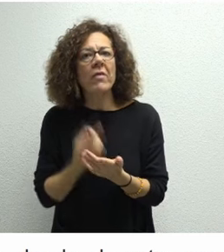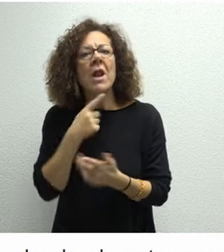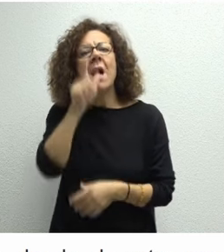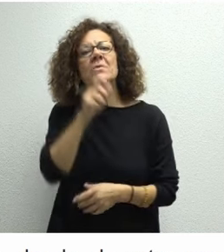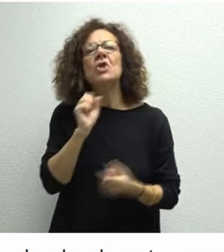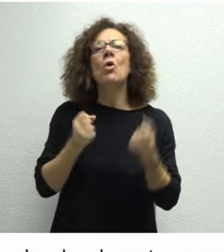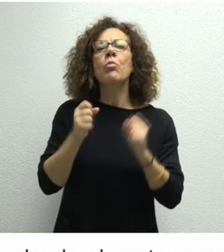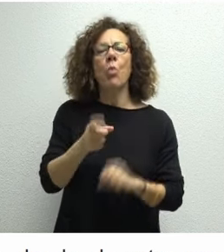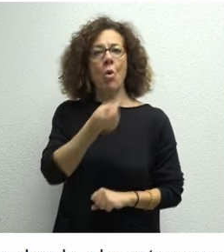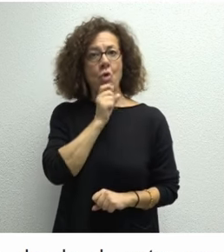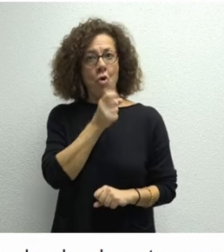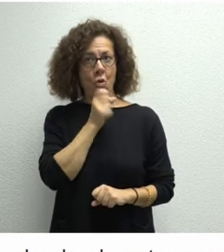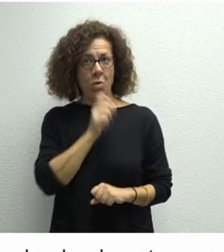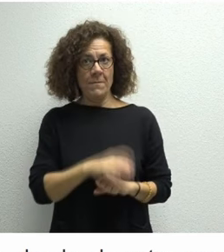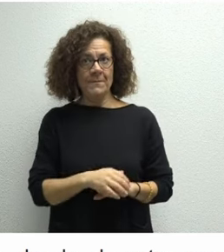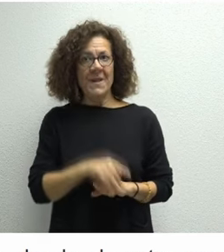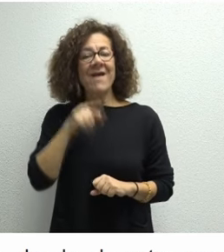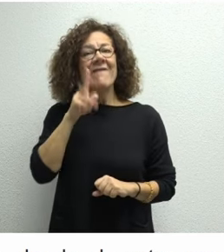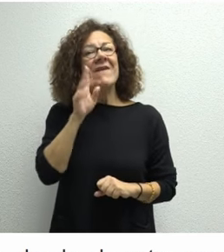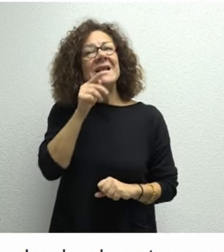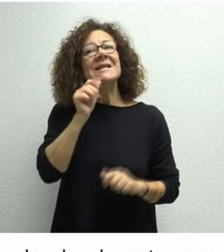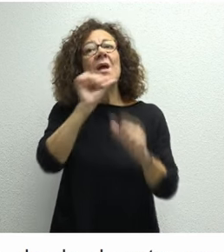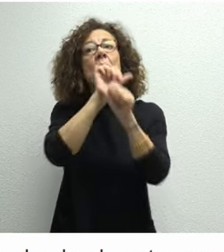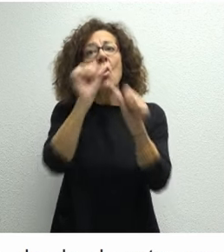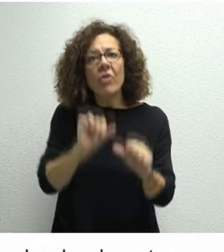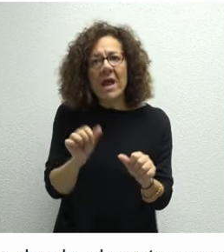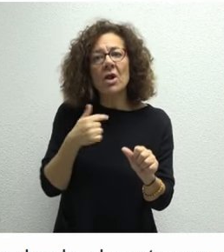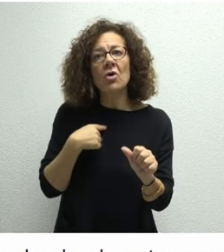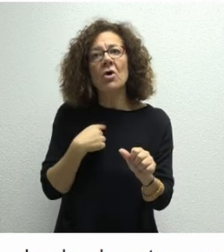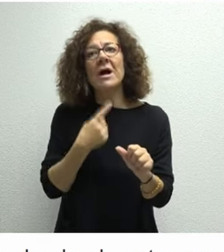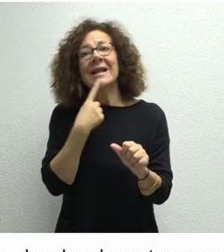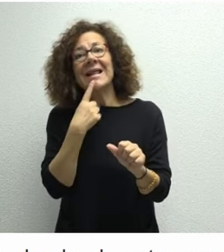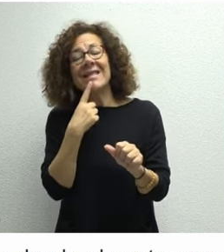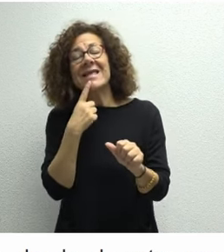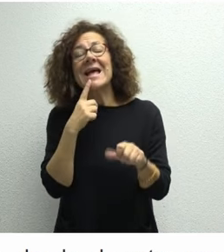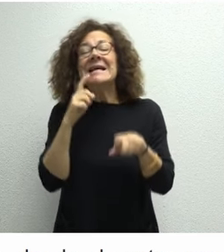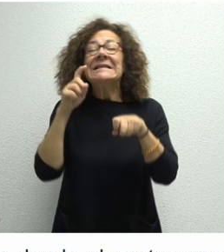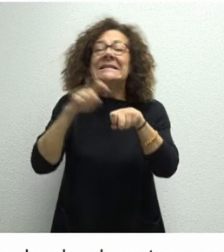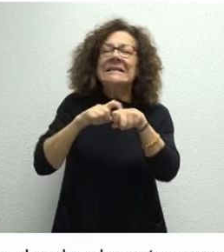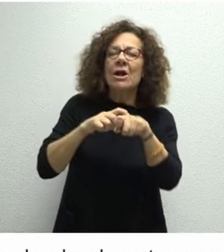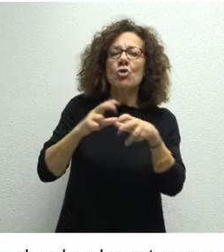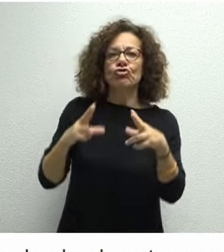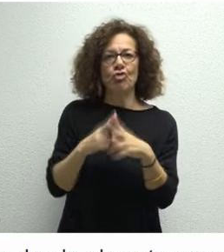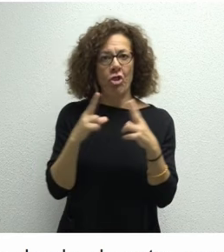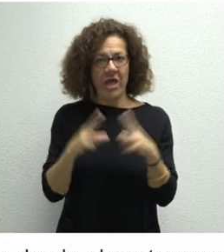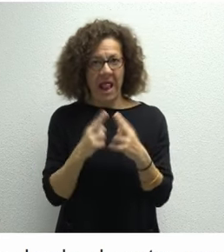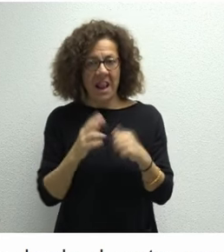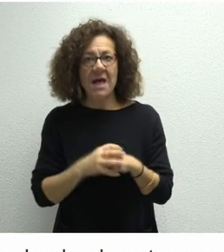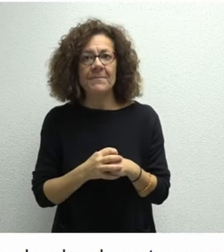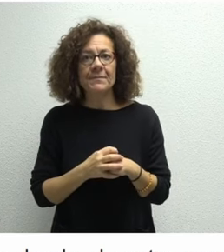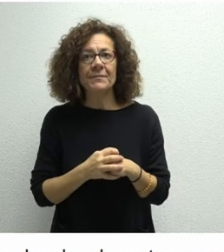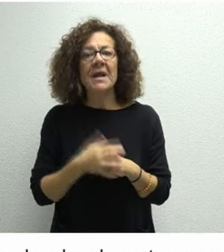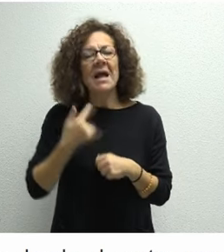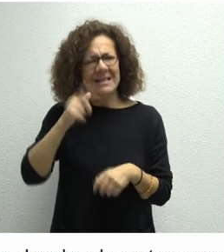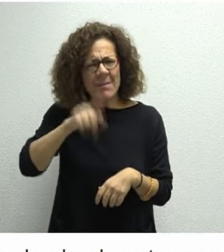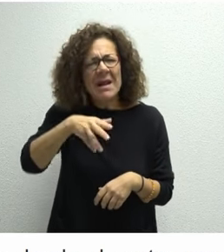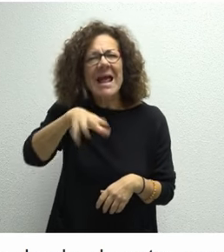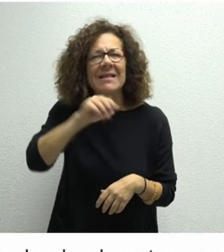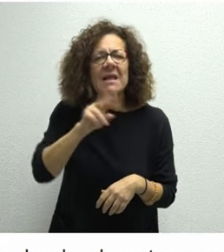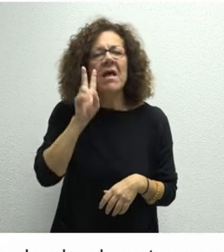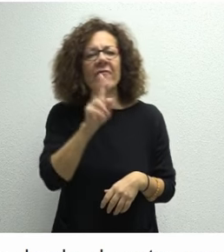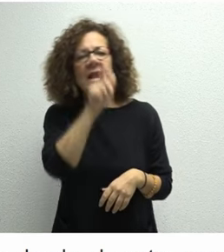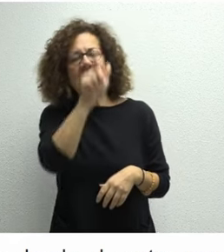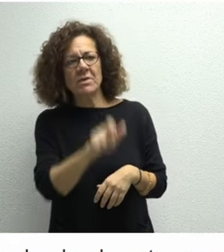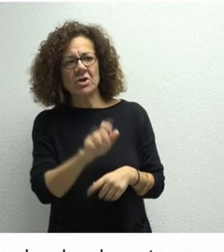persona No desde ese modelo que le gusta decir a ella psico biosocial eh comprenden también Ven a la